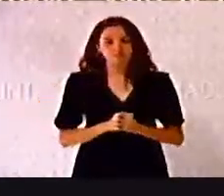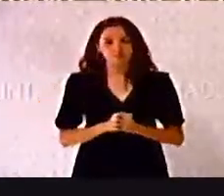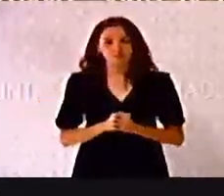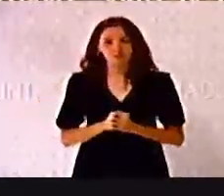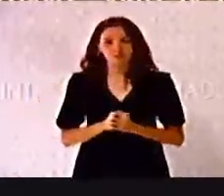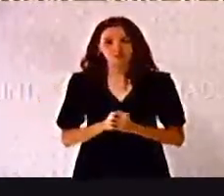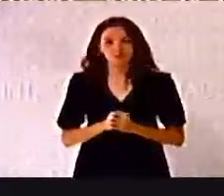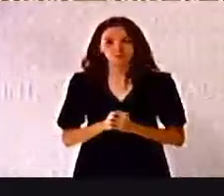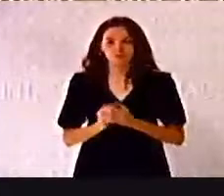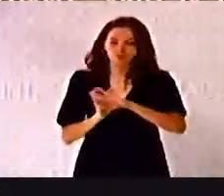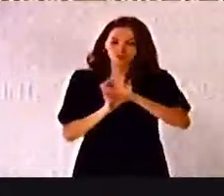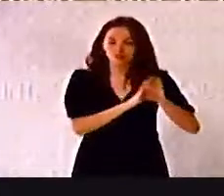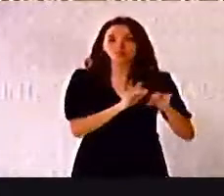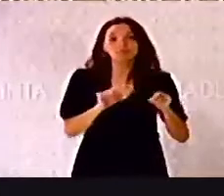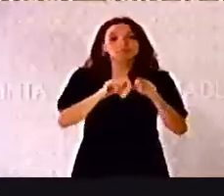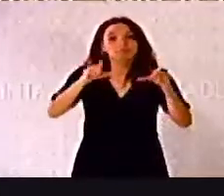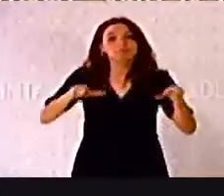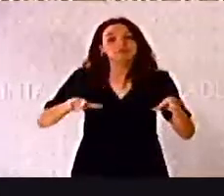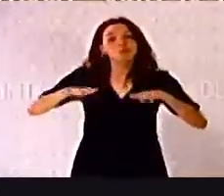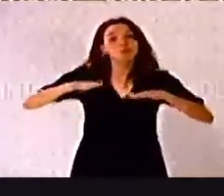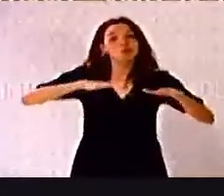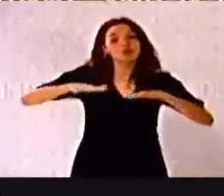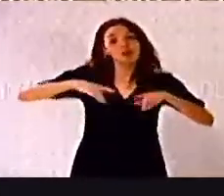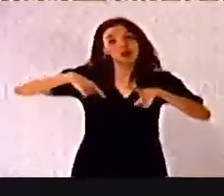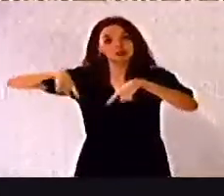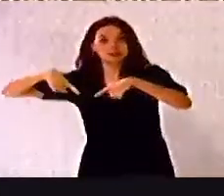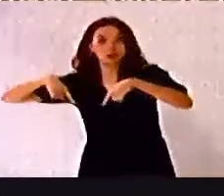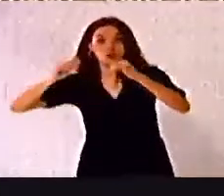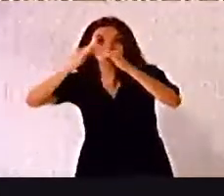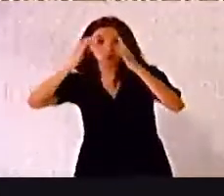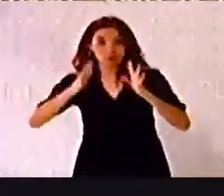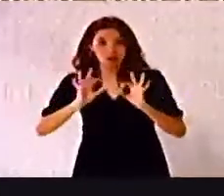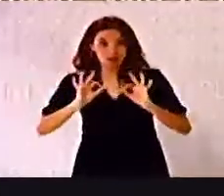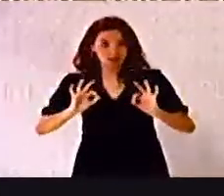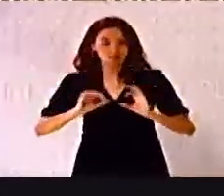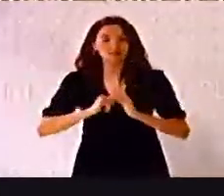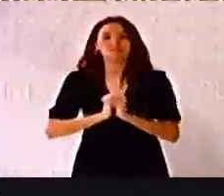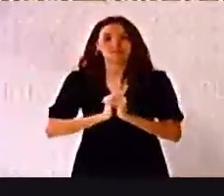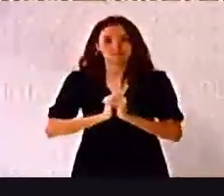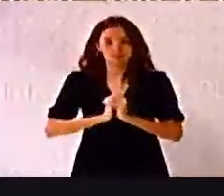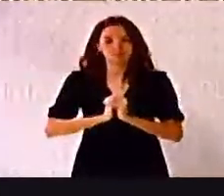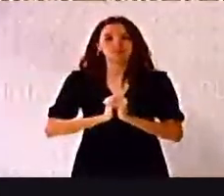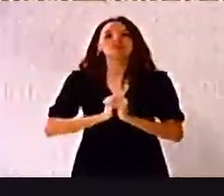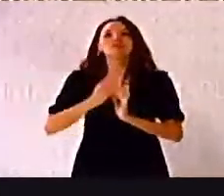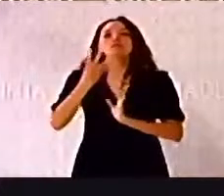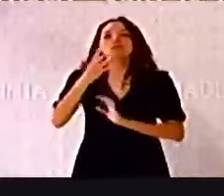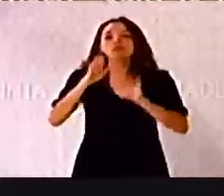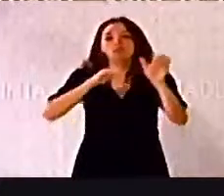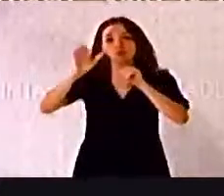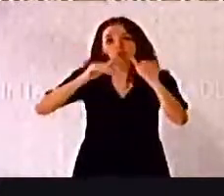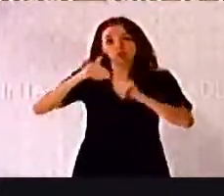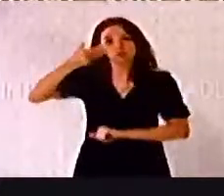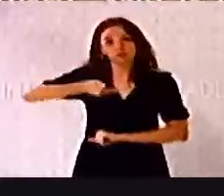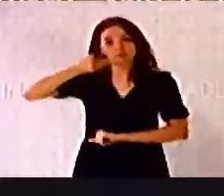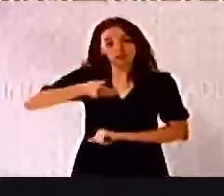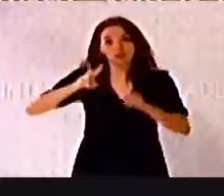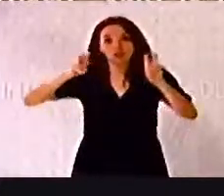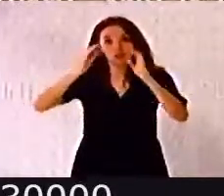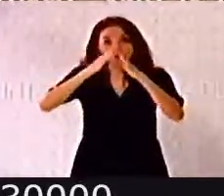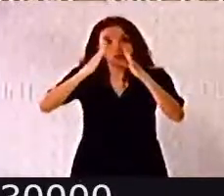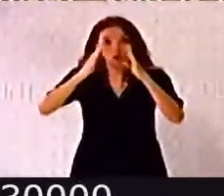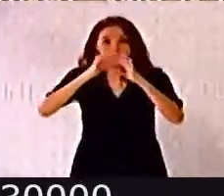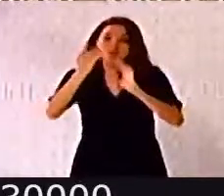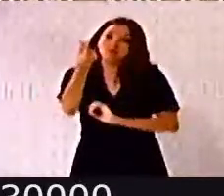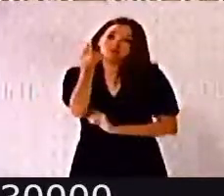En movilidad, transporte y vivienda hemos autorizado 4 importantes convocatorias en materia de vivienda con un